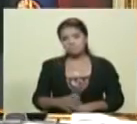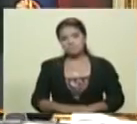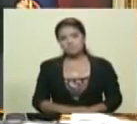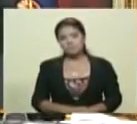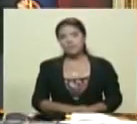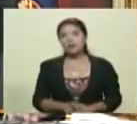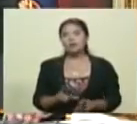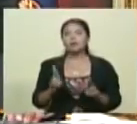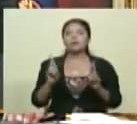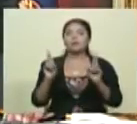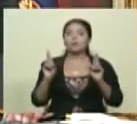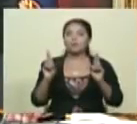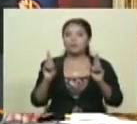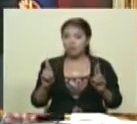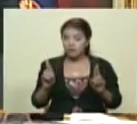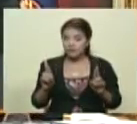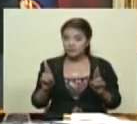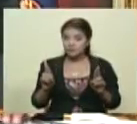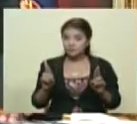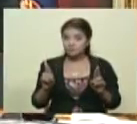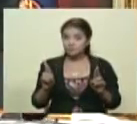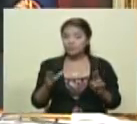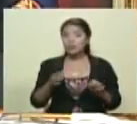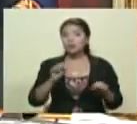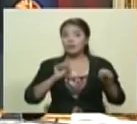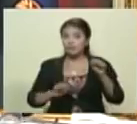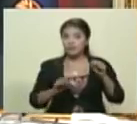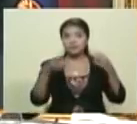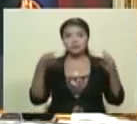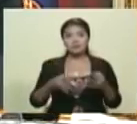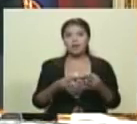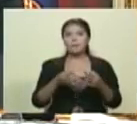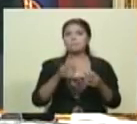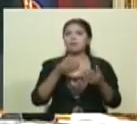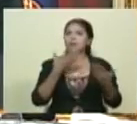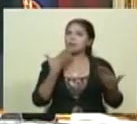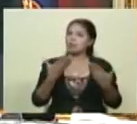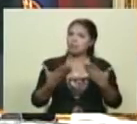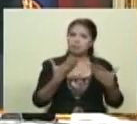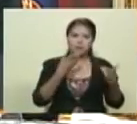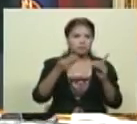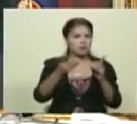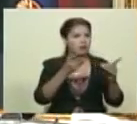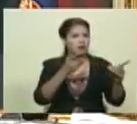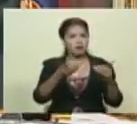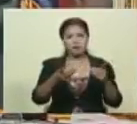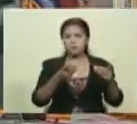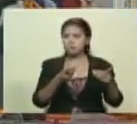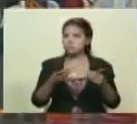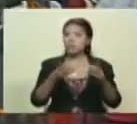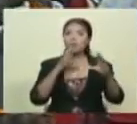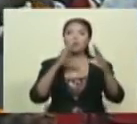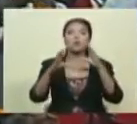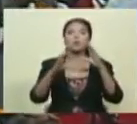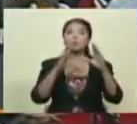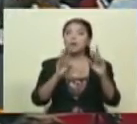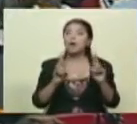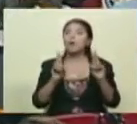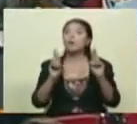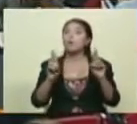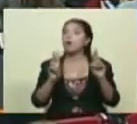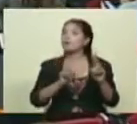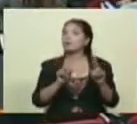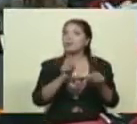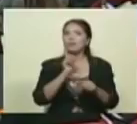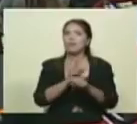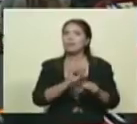Ojalá nuestra defensa siga siendo la palabra, la diplomacia, la comunicación. Y no tengamos